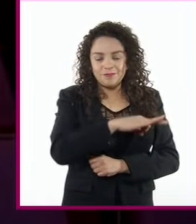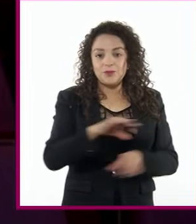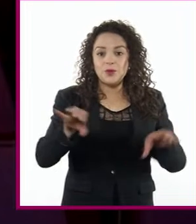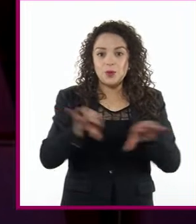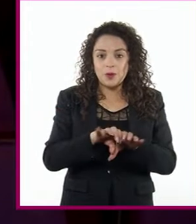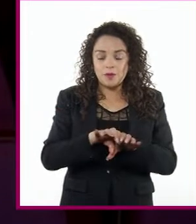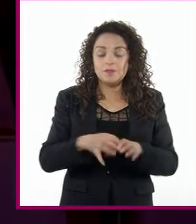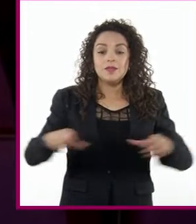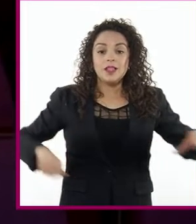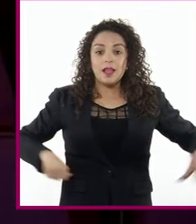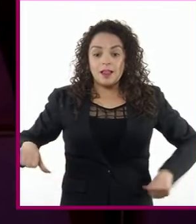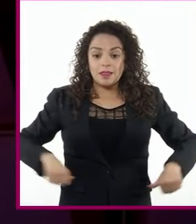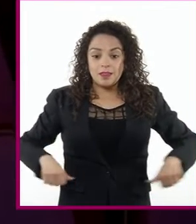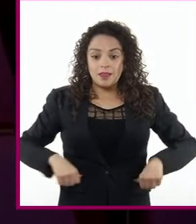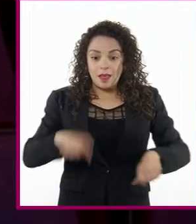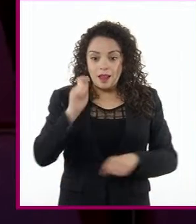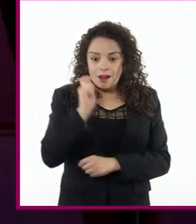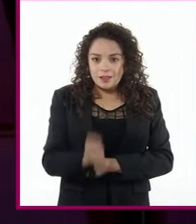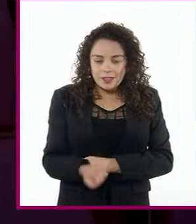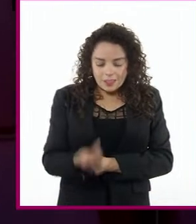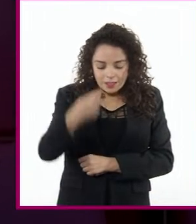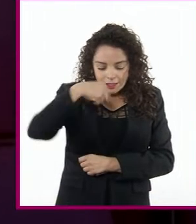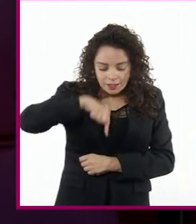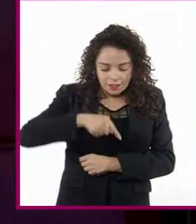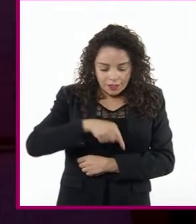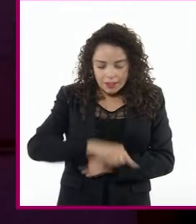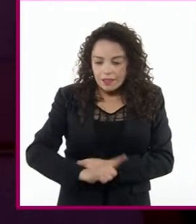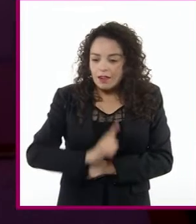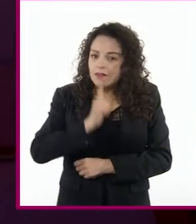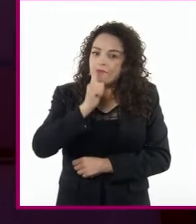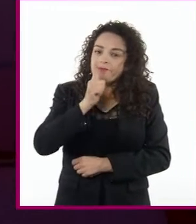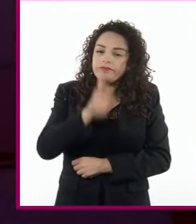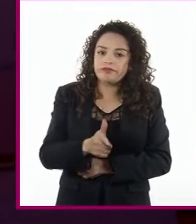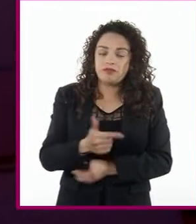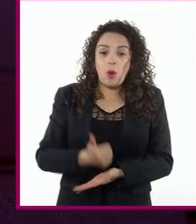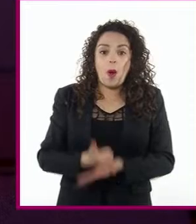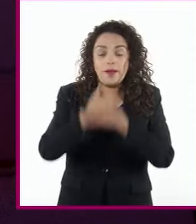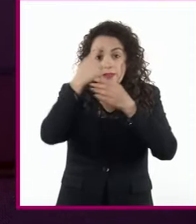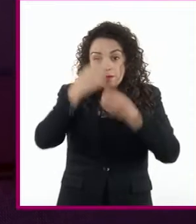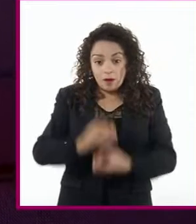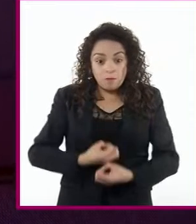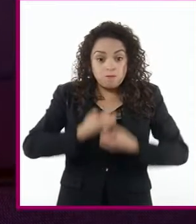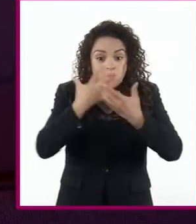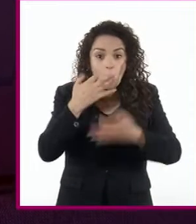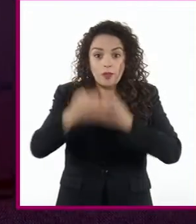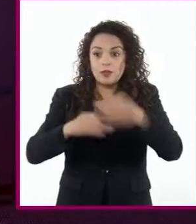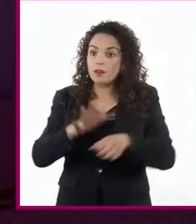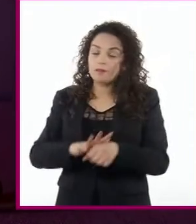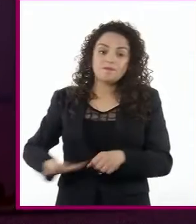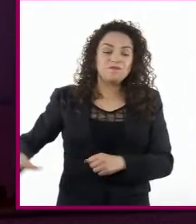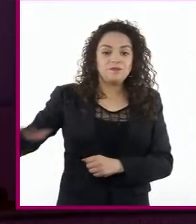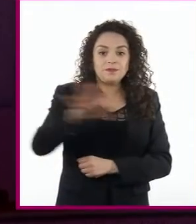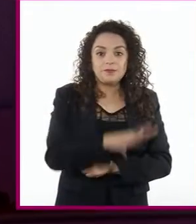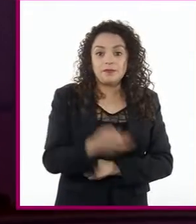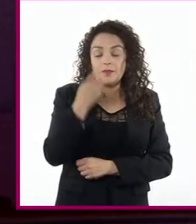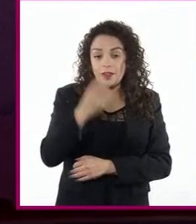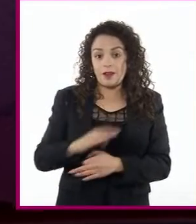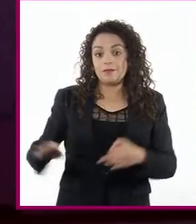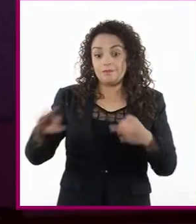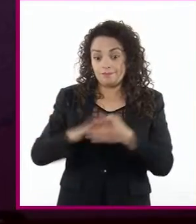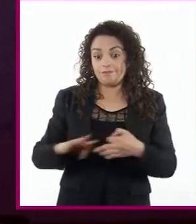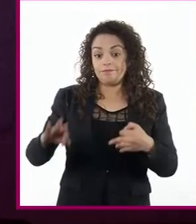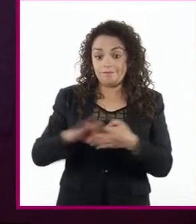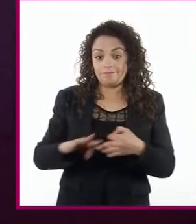acciones que escudriñan el alma y crean catarsis colectiva. Son frecuentes sus